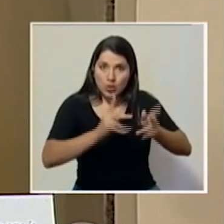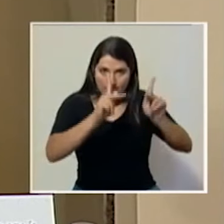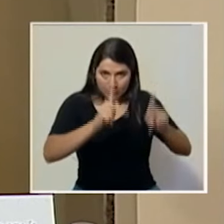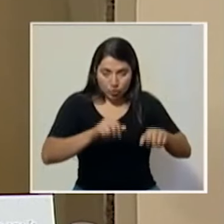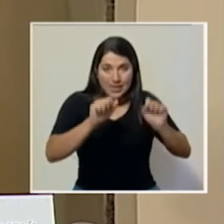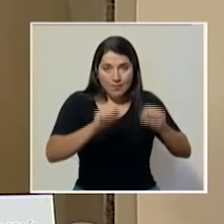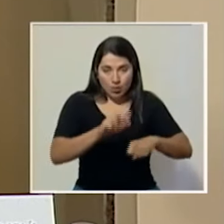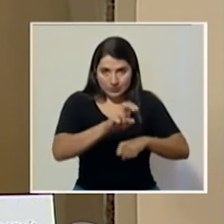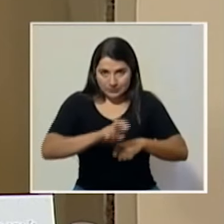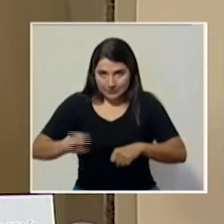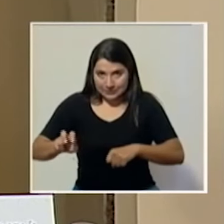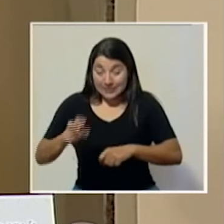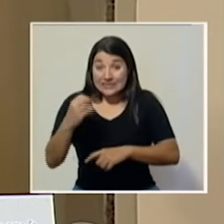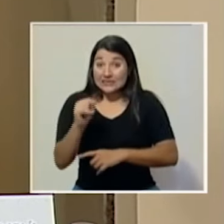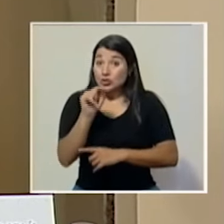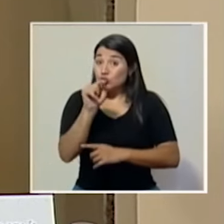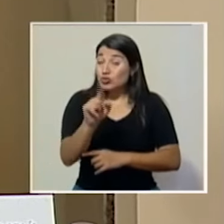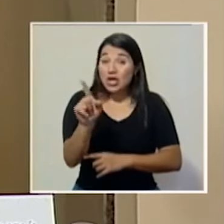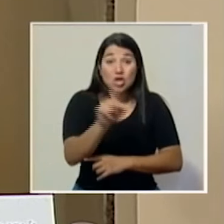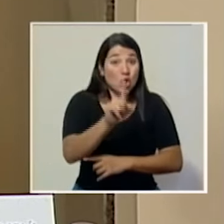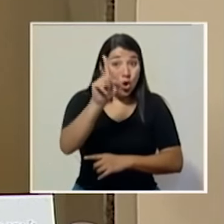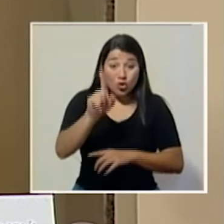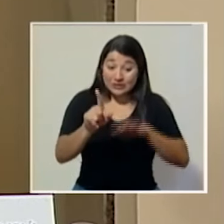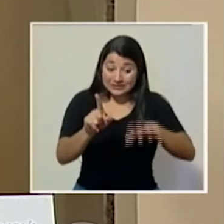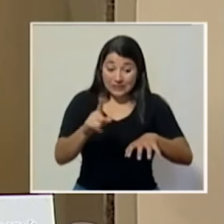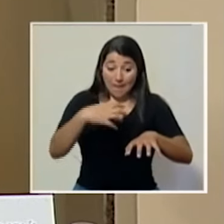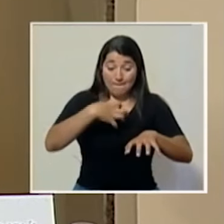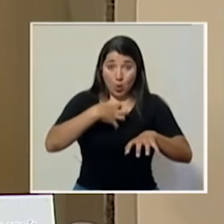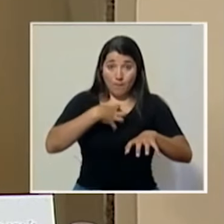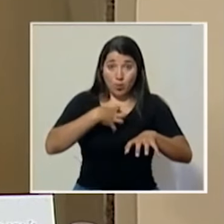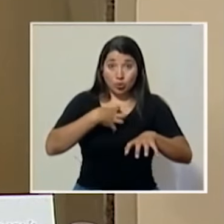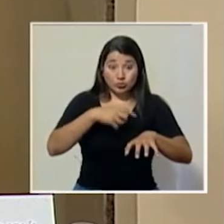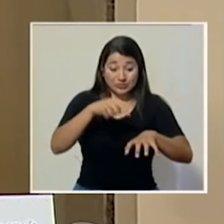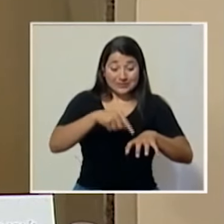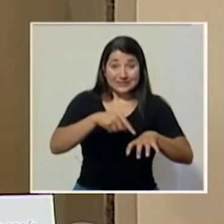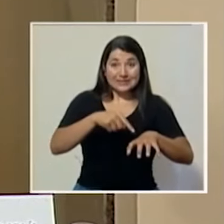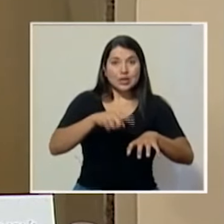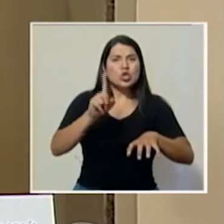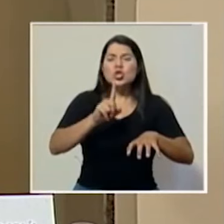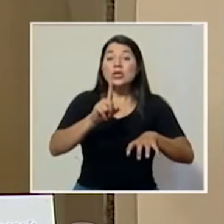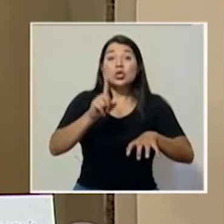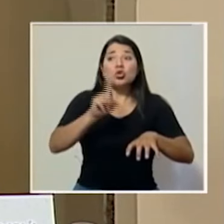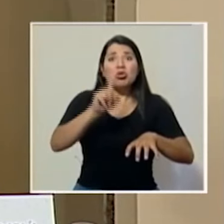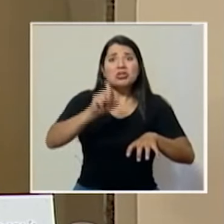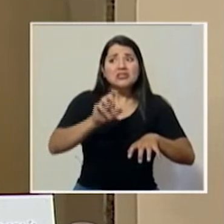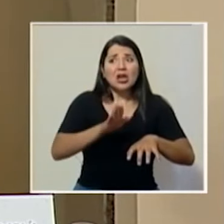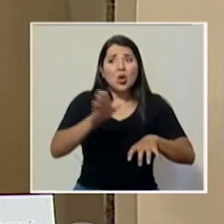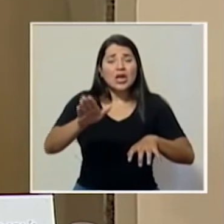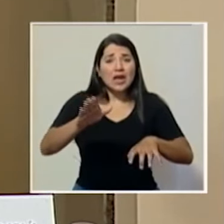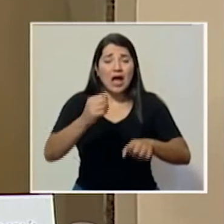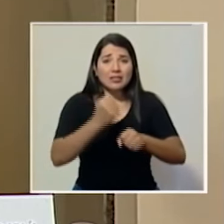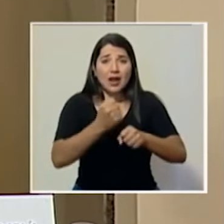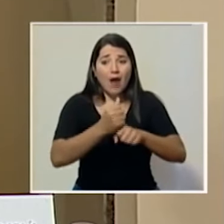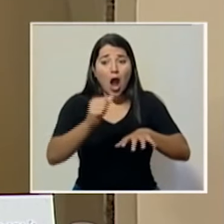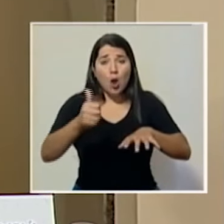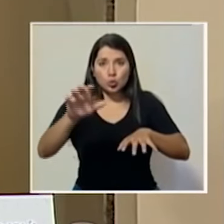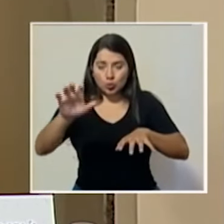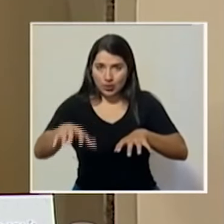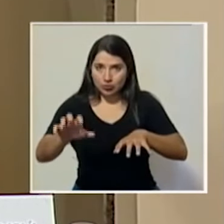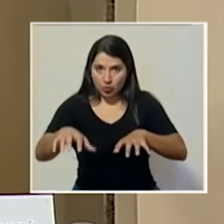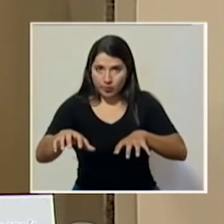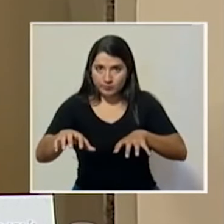personas que no tengan que salir a cosas distintas a trabajar porque para eso están las excepciones y ya se han